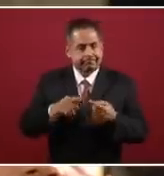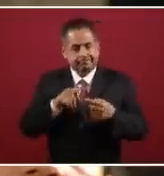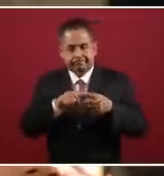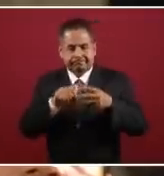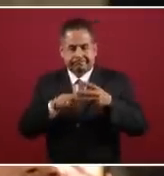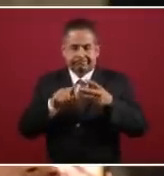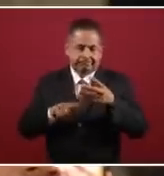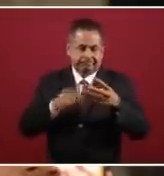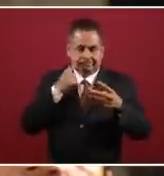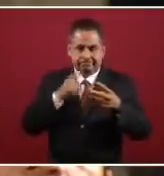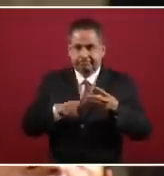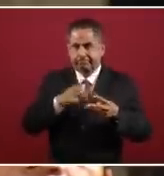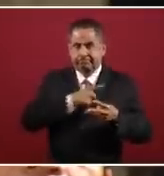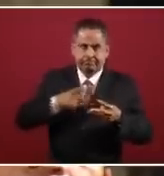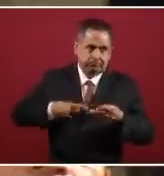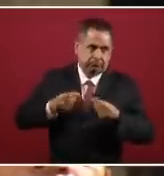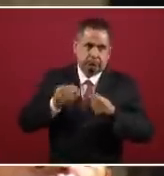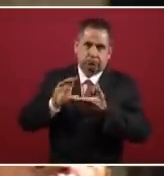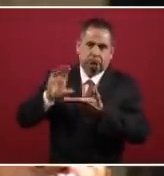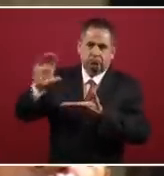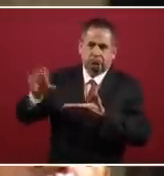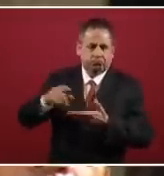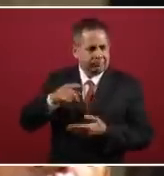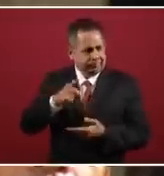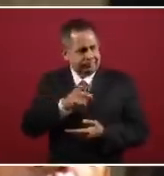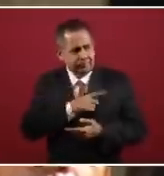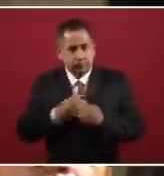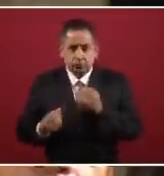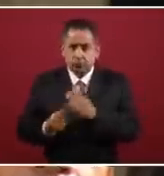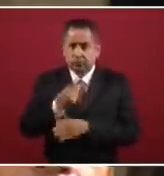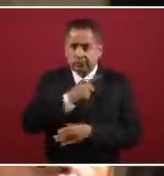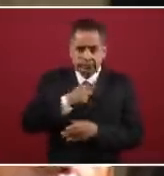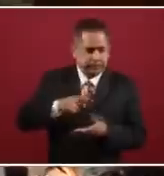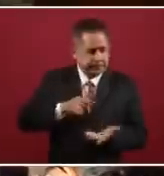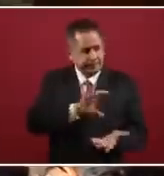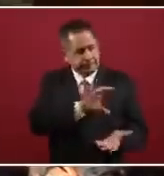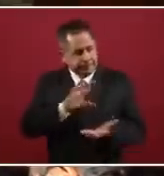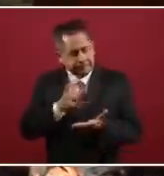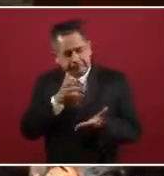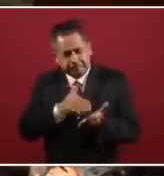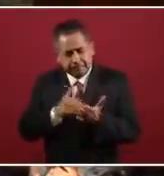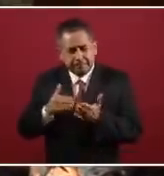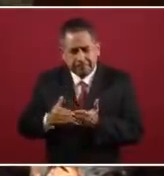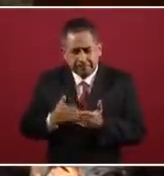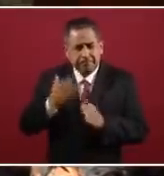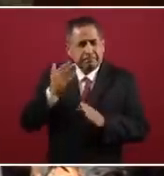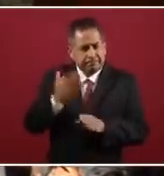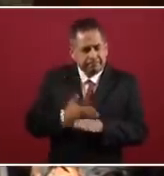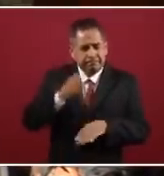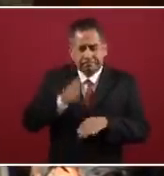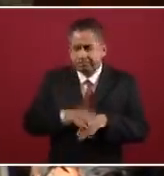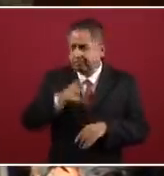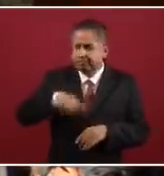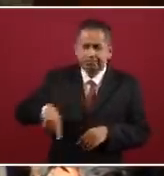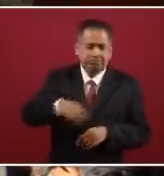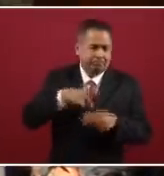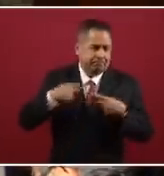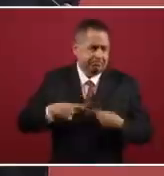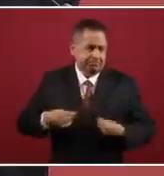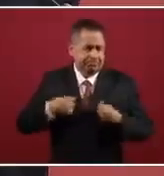los datos, que está más endeudado. Esta nueva deuda, pues vendría afectar más la vida de los